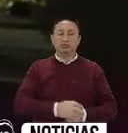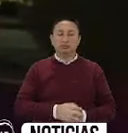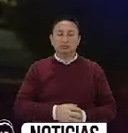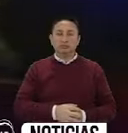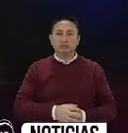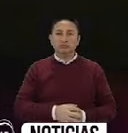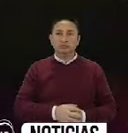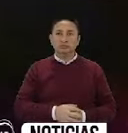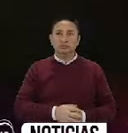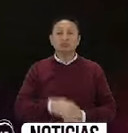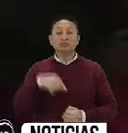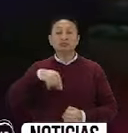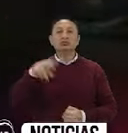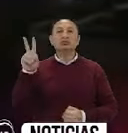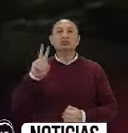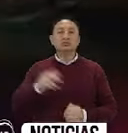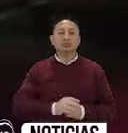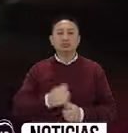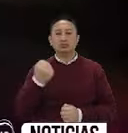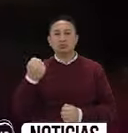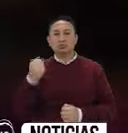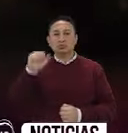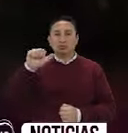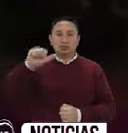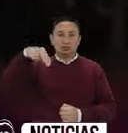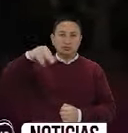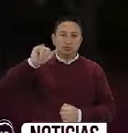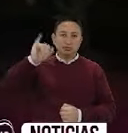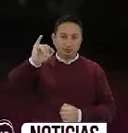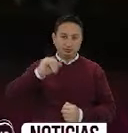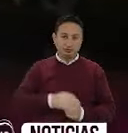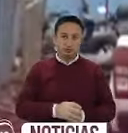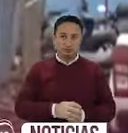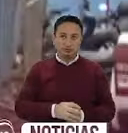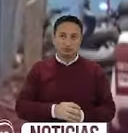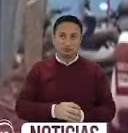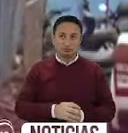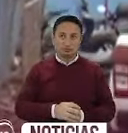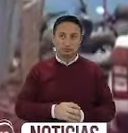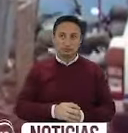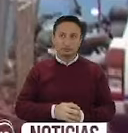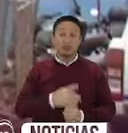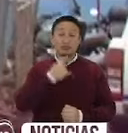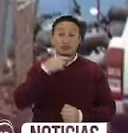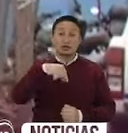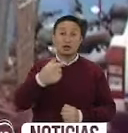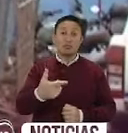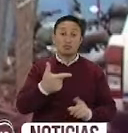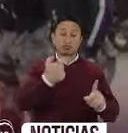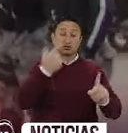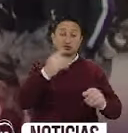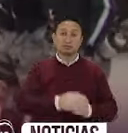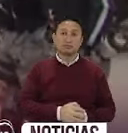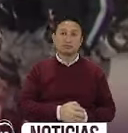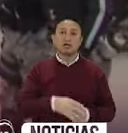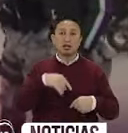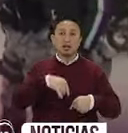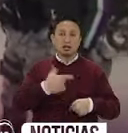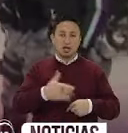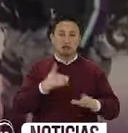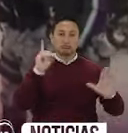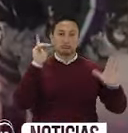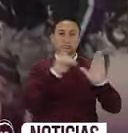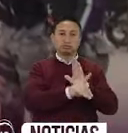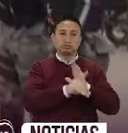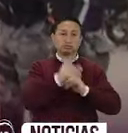Guayaquil. Este viernes, el Servicio Nacional de Atención a Personas Privadas de la Libertad, SNAI, confirmó el crimen y anunció que se presentará la respectiva